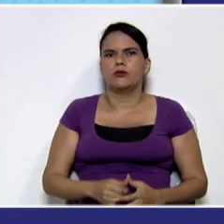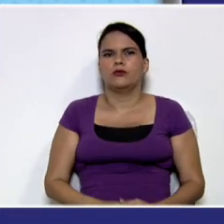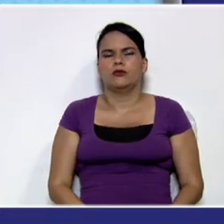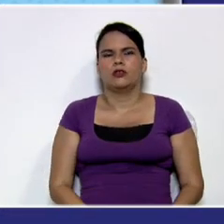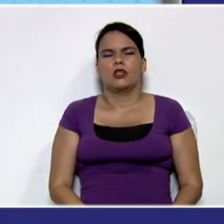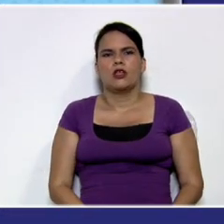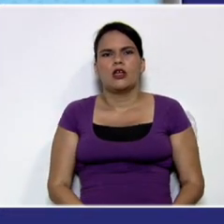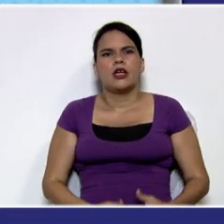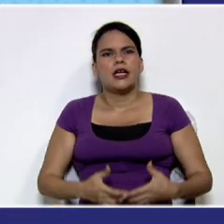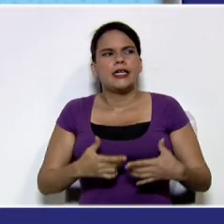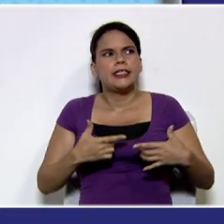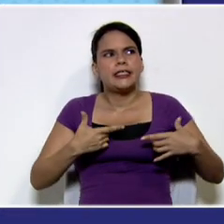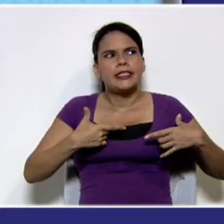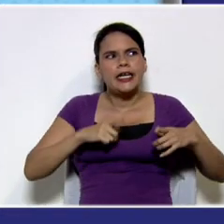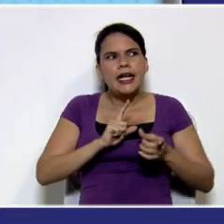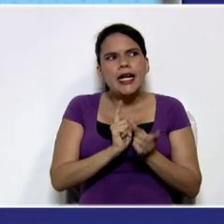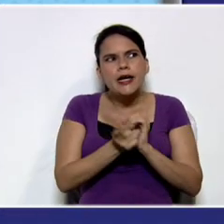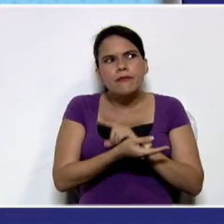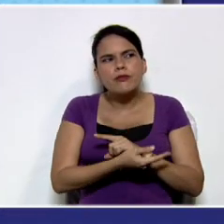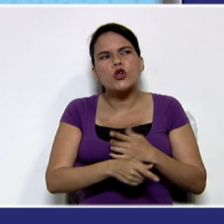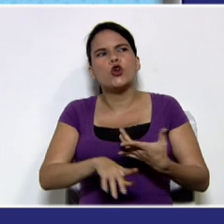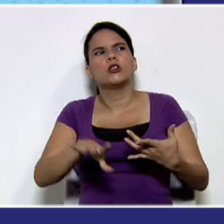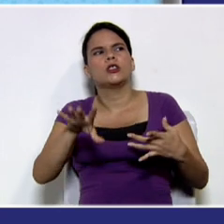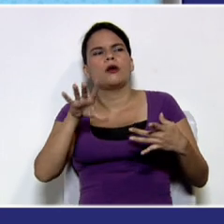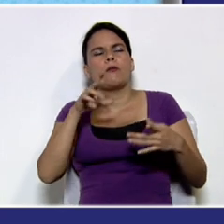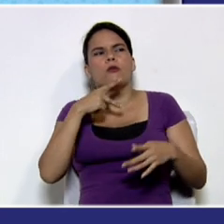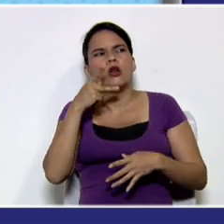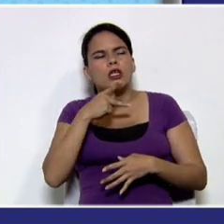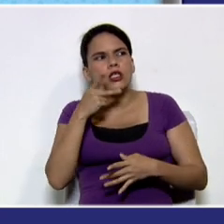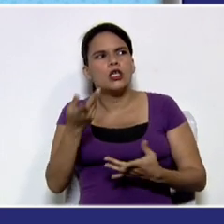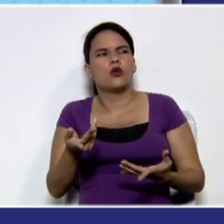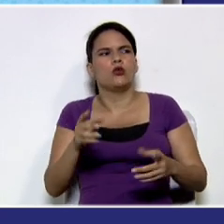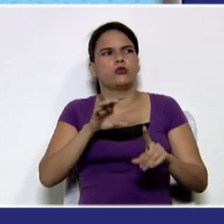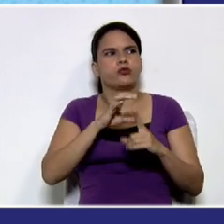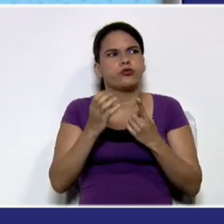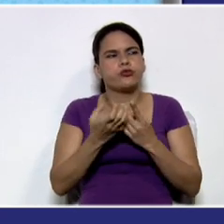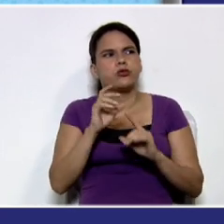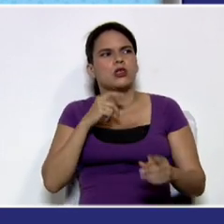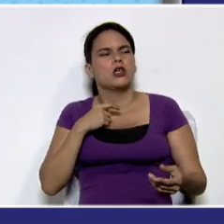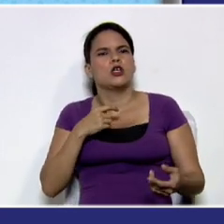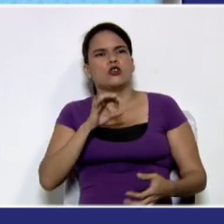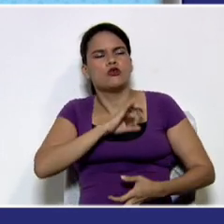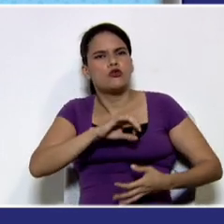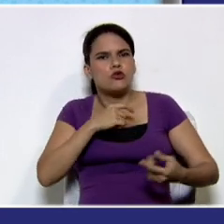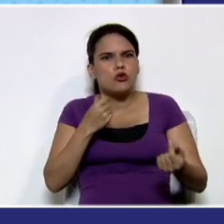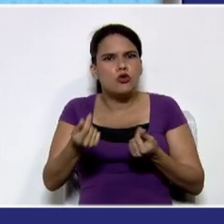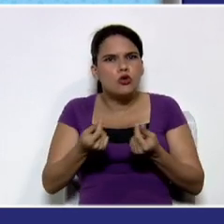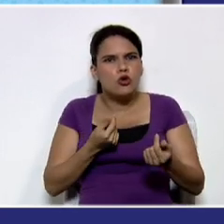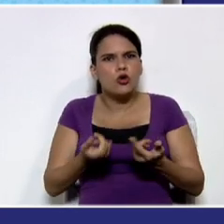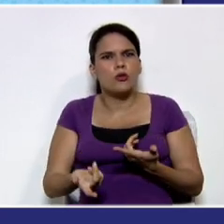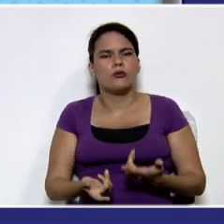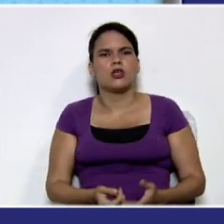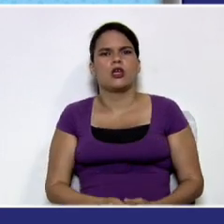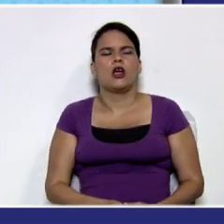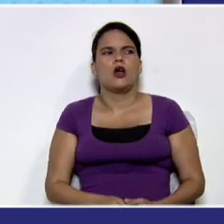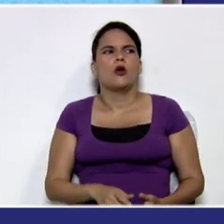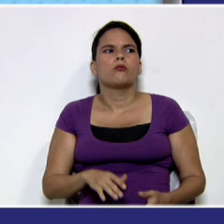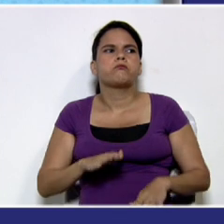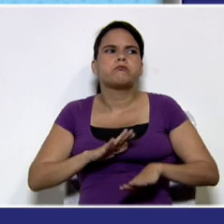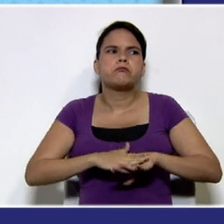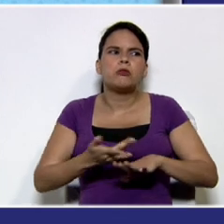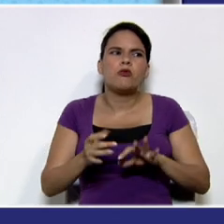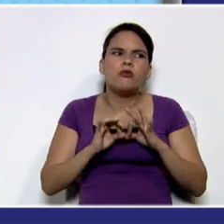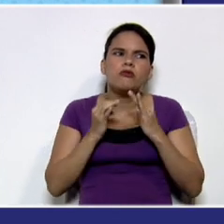las migraciones religiosas o culturales, migraciones socioeconómicas, migraciones por factores